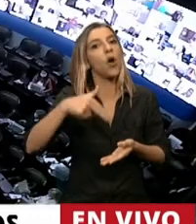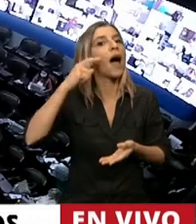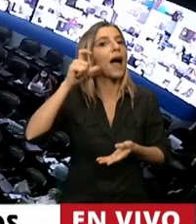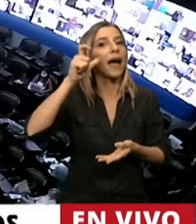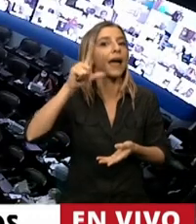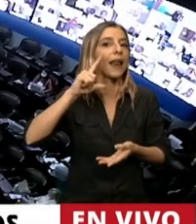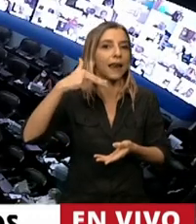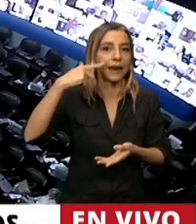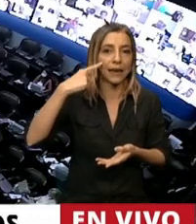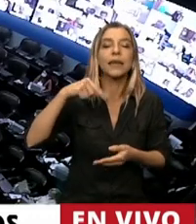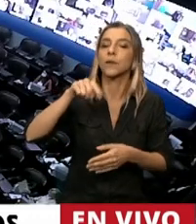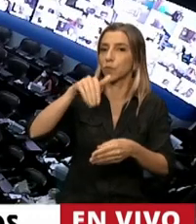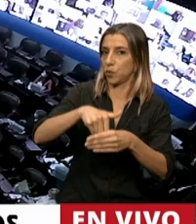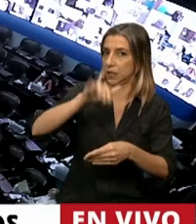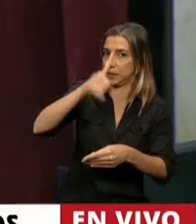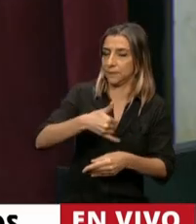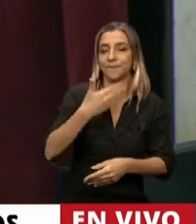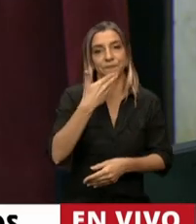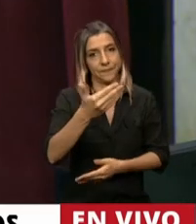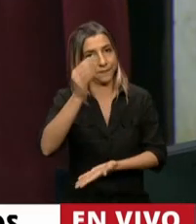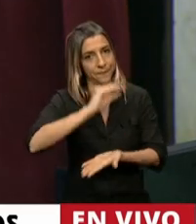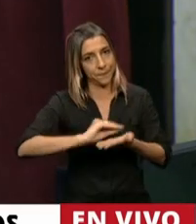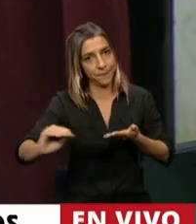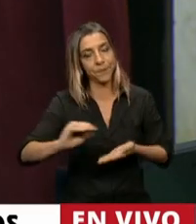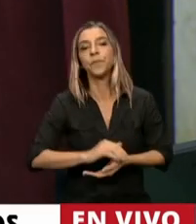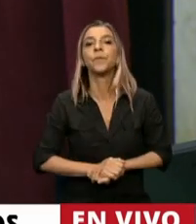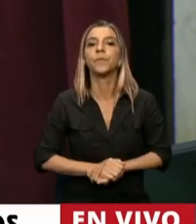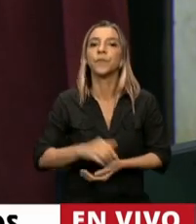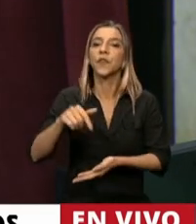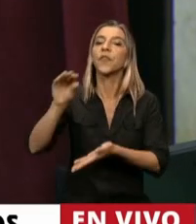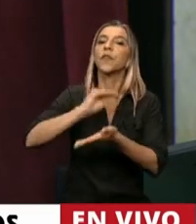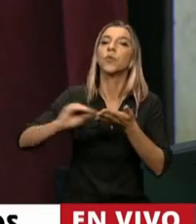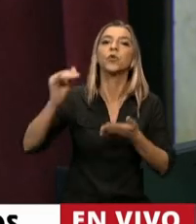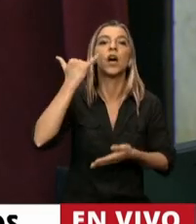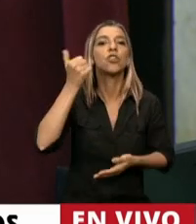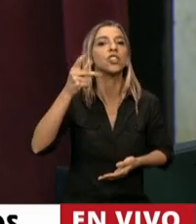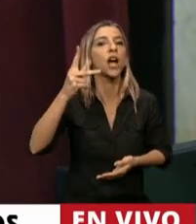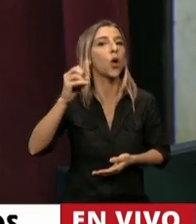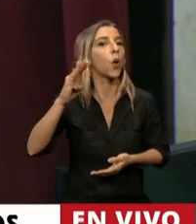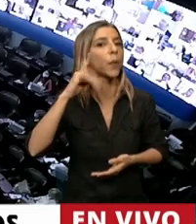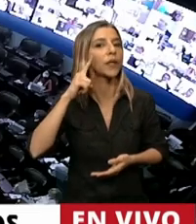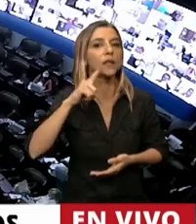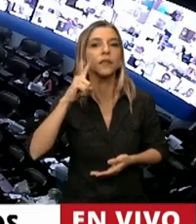Positivo, presidente. Gracias, diputado. Diputado Emiliano Jacobiti.